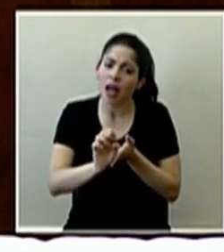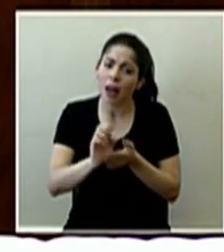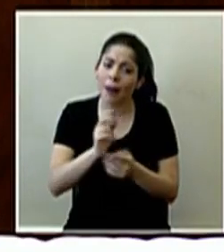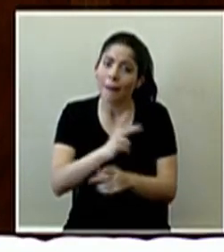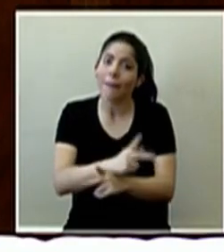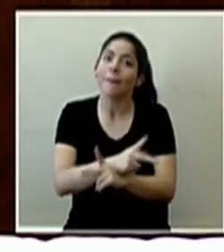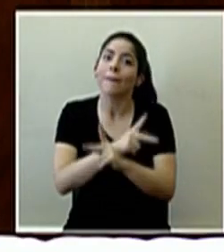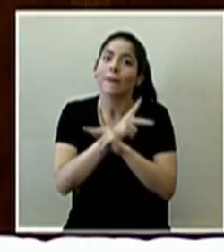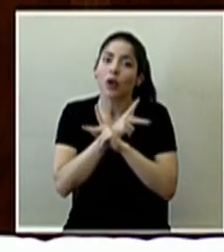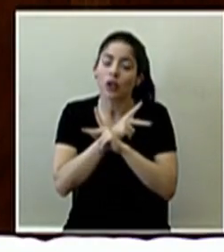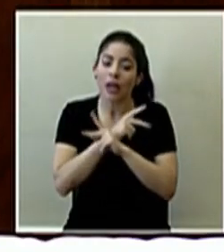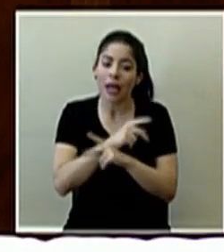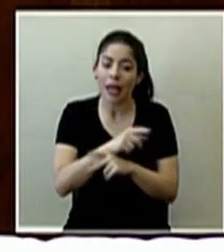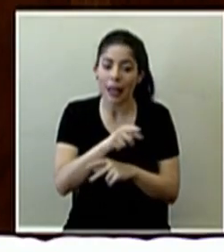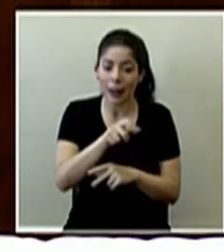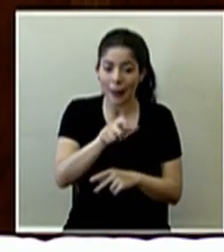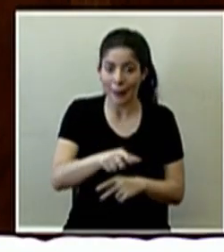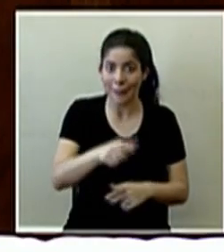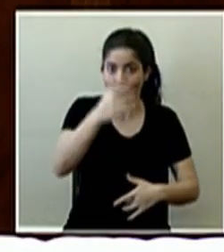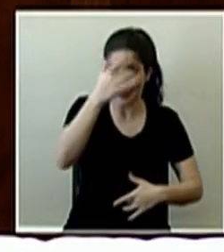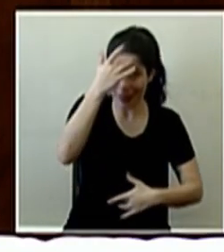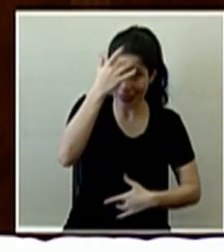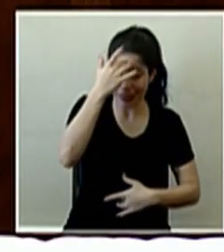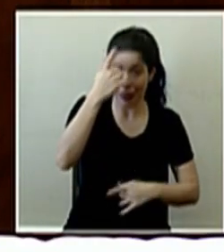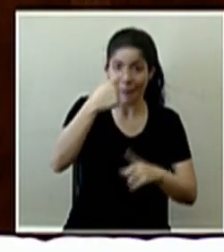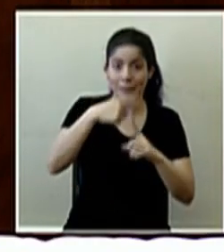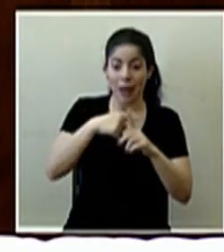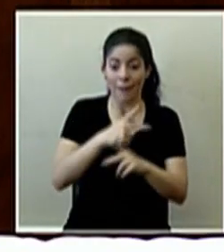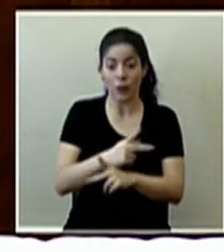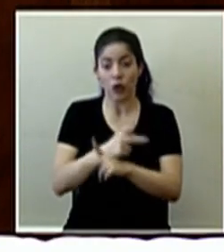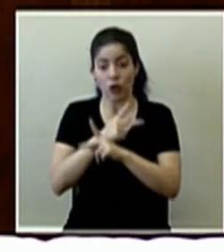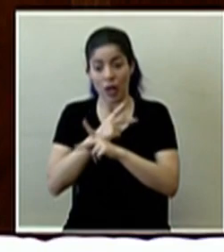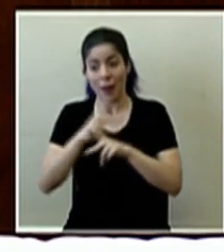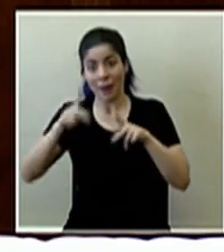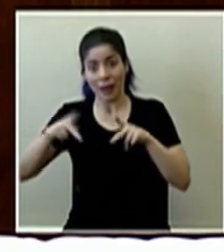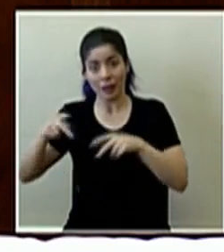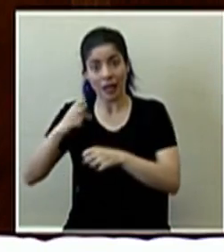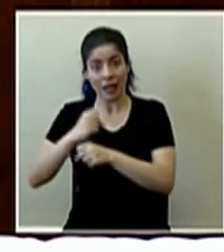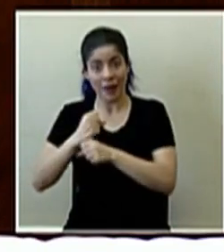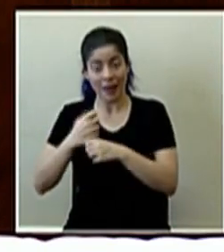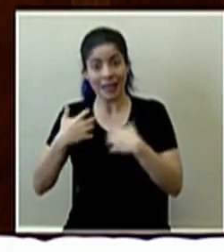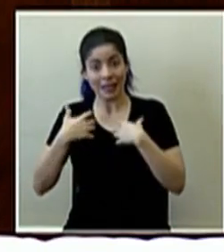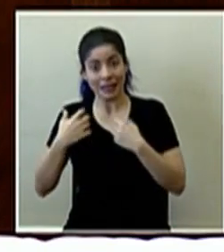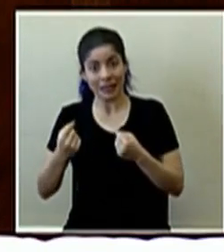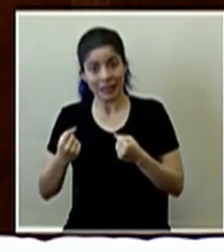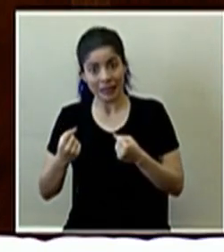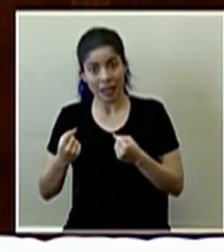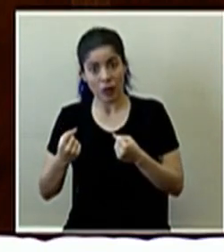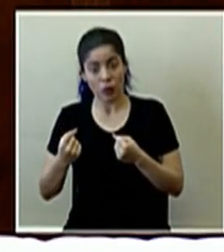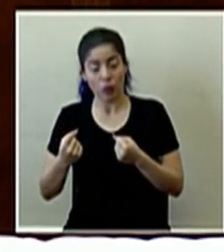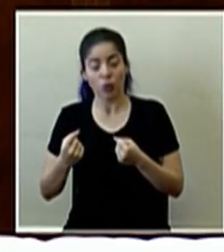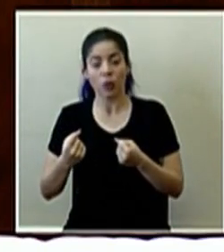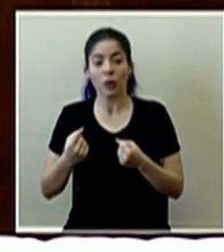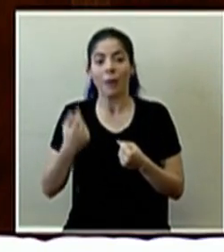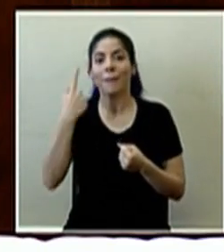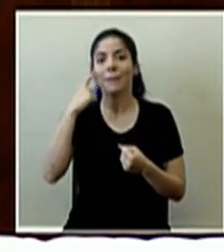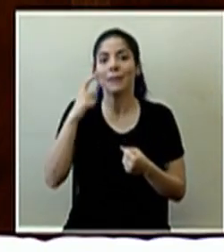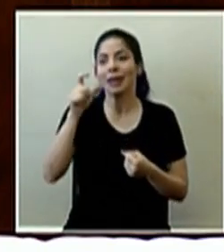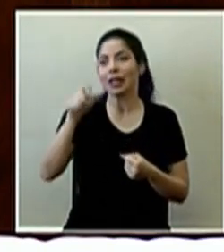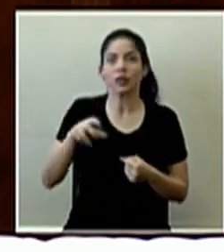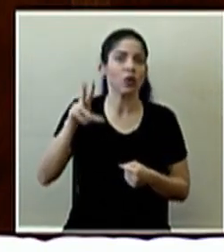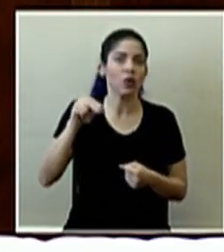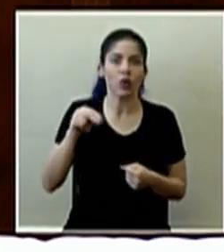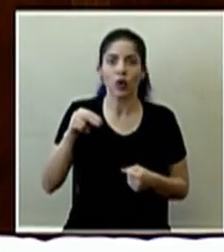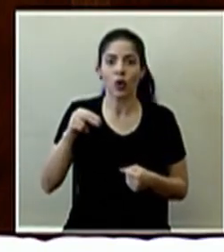a los pacientes y proteger también a los funcionarios de salud, para no exponerse